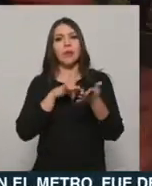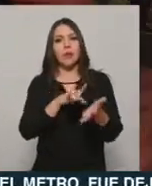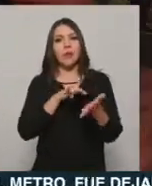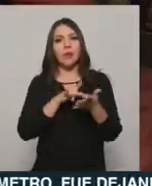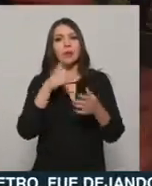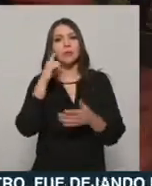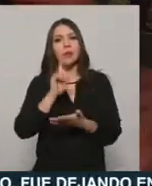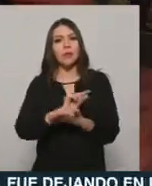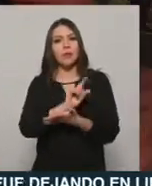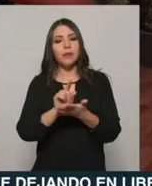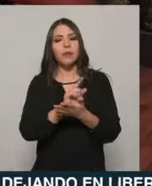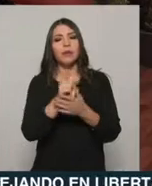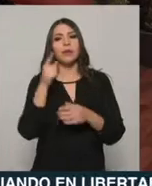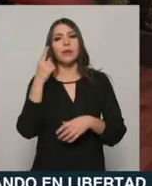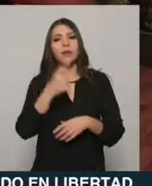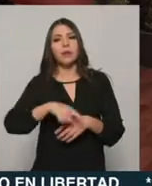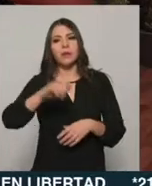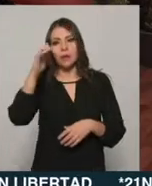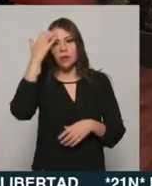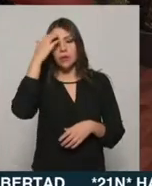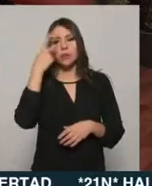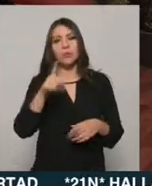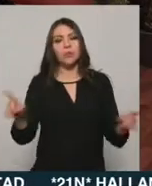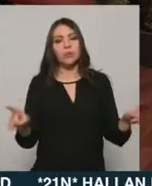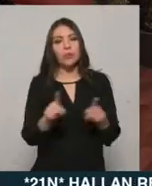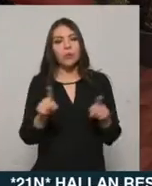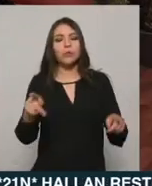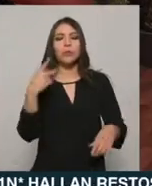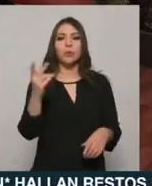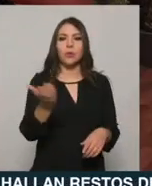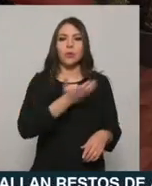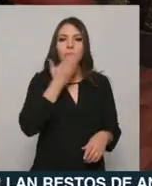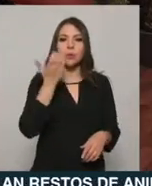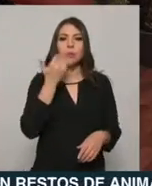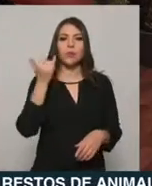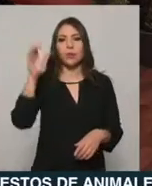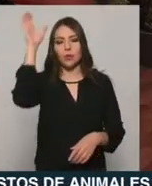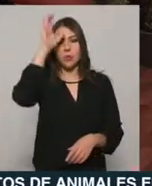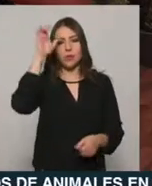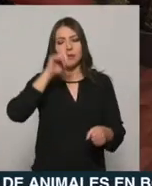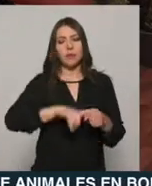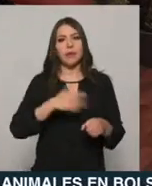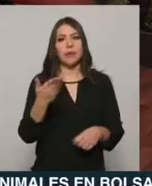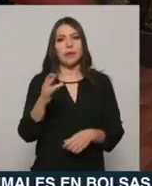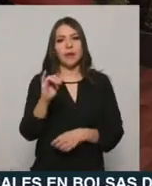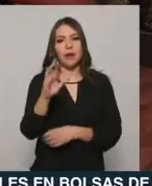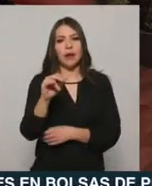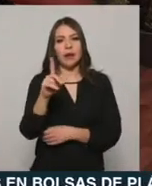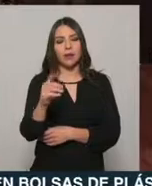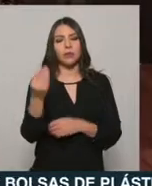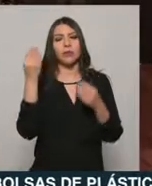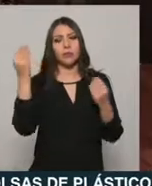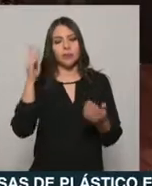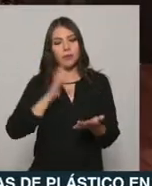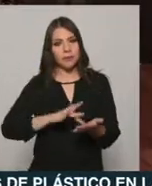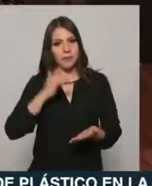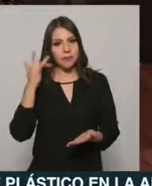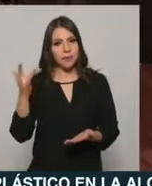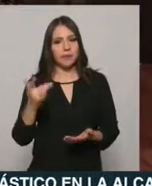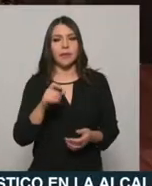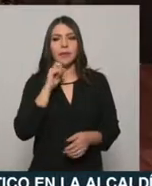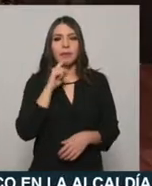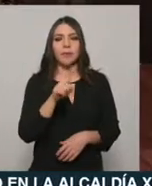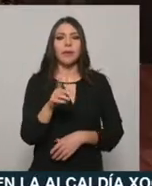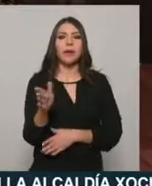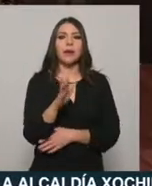sociales, compartiendo su mensaje de Claro. preservar nuestra música, nuestras tradiciones y nuestra cultura. Ricardo Gutiérrez, director de la orquesta, muchísimas gracias. Y también